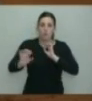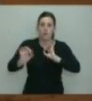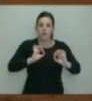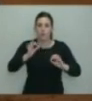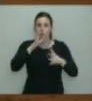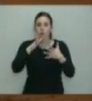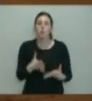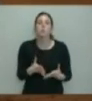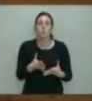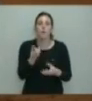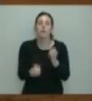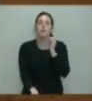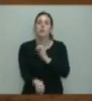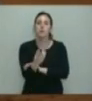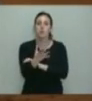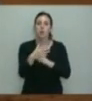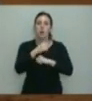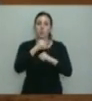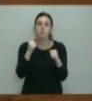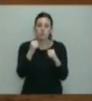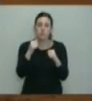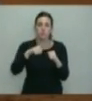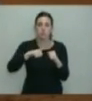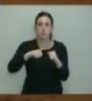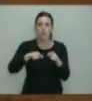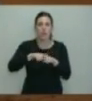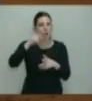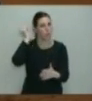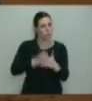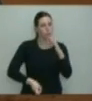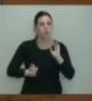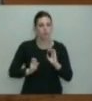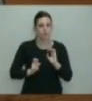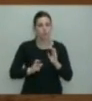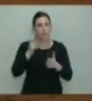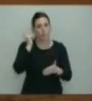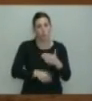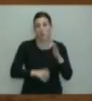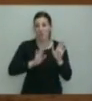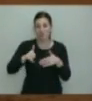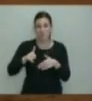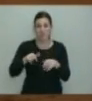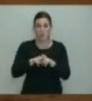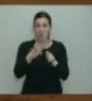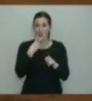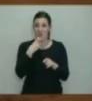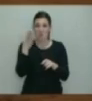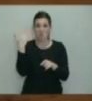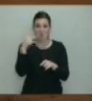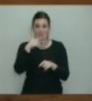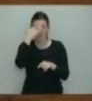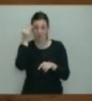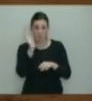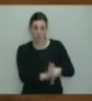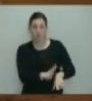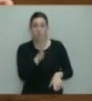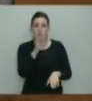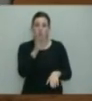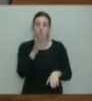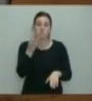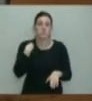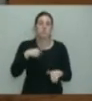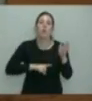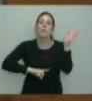actualmente establecida es muy rígida y que, además, ha quedado absolutamente obsoleta, en muchos casos por los propios